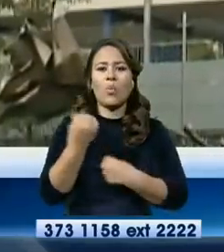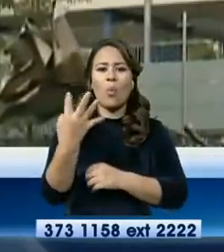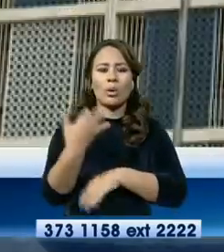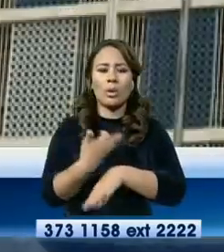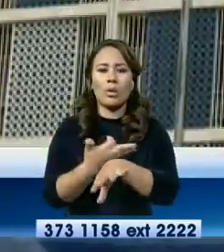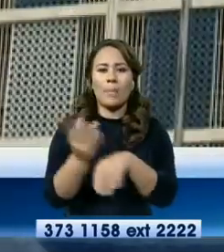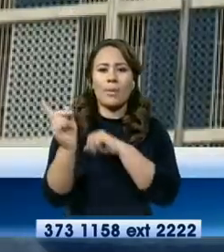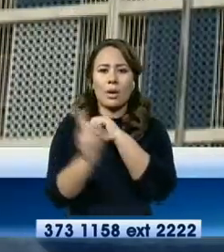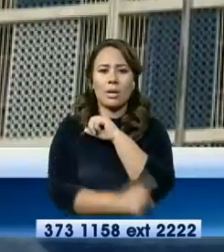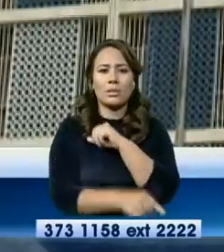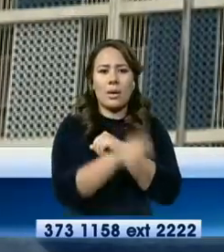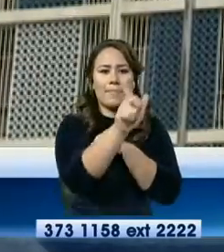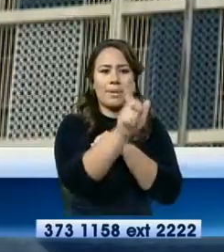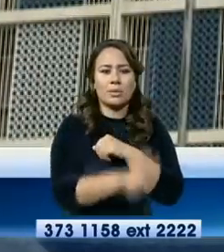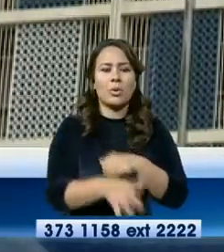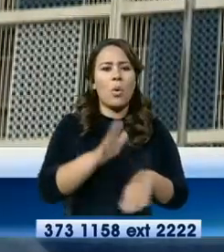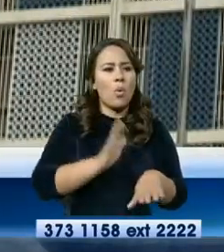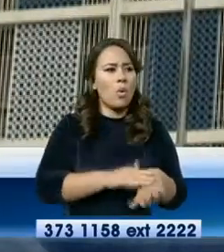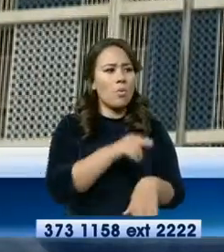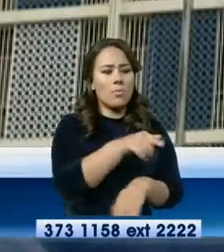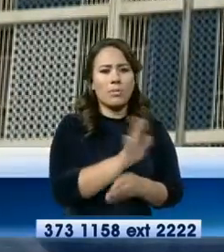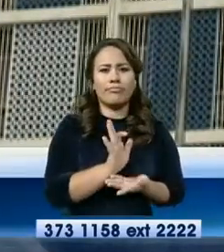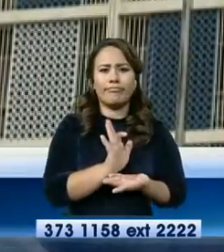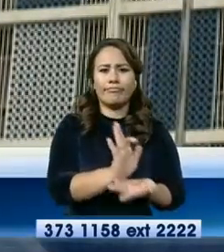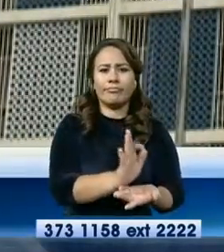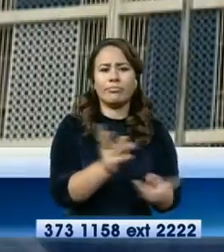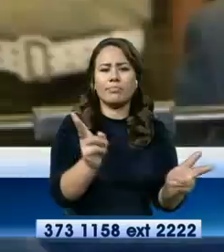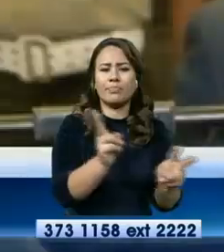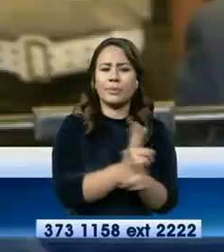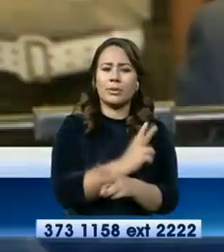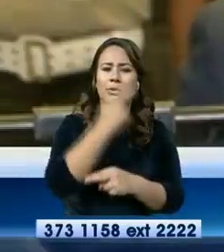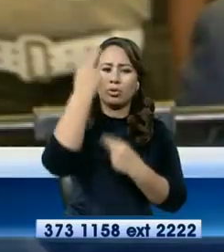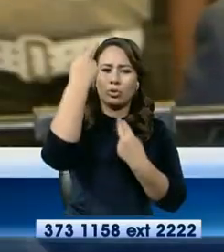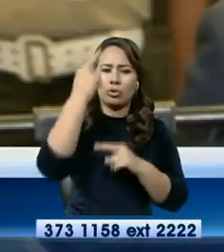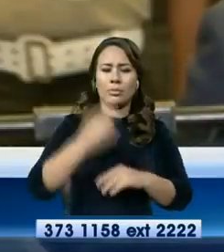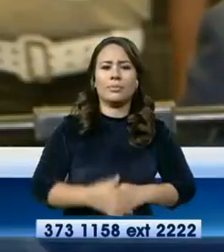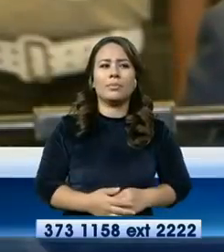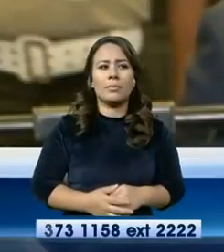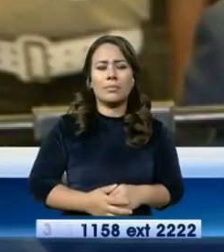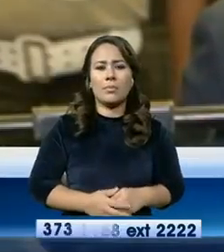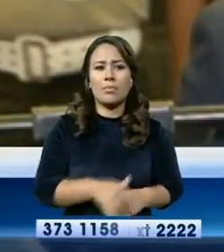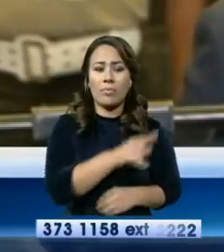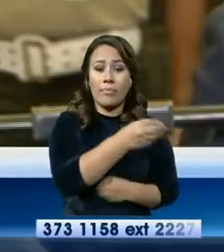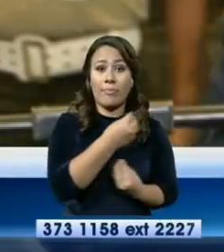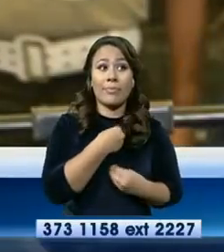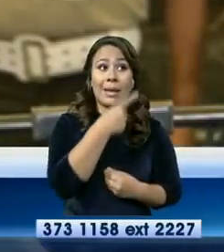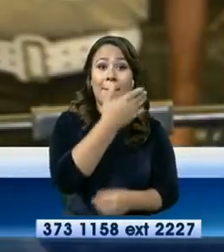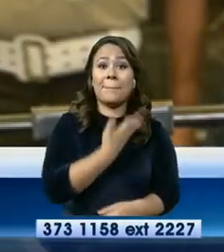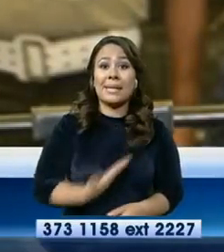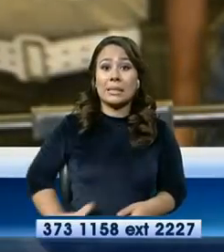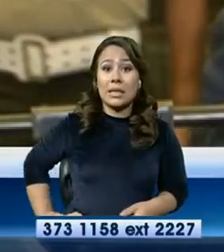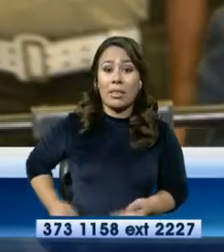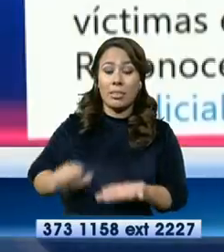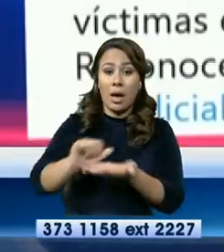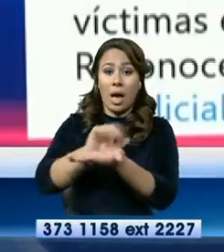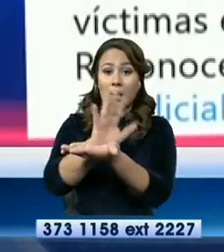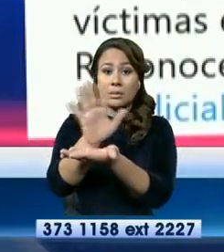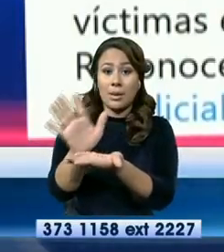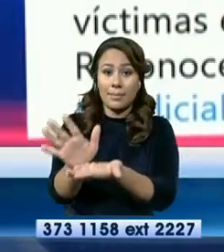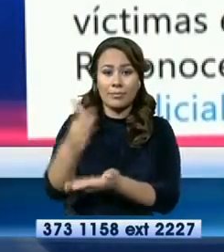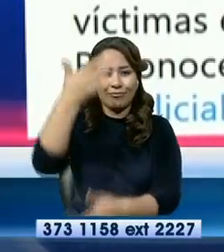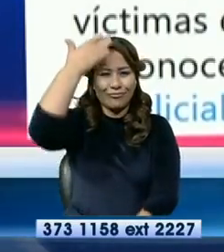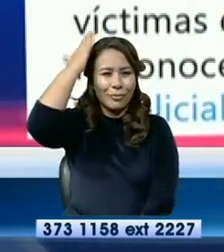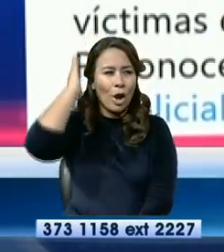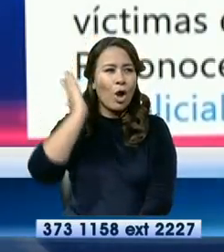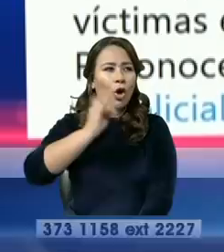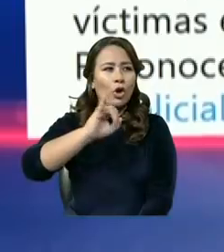para que se haga justicia ante este fatídico hecho por su lado el presidente de la asamblea nacional josé serrano a través de